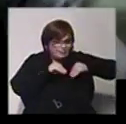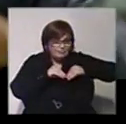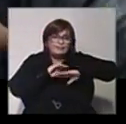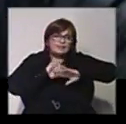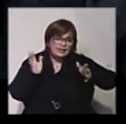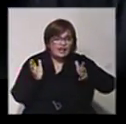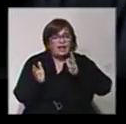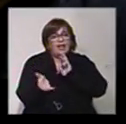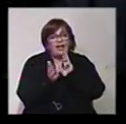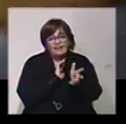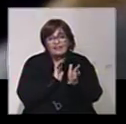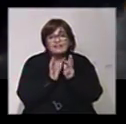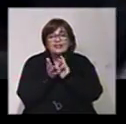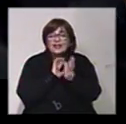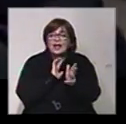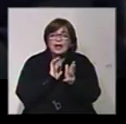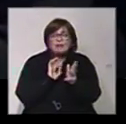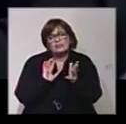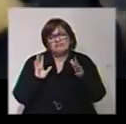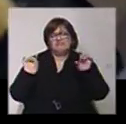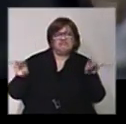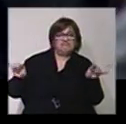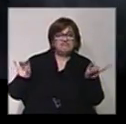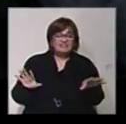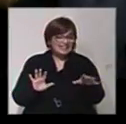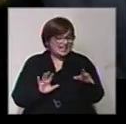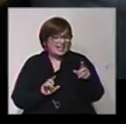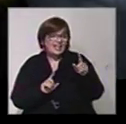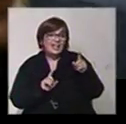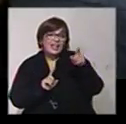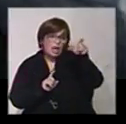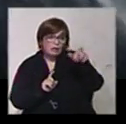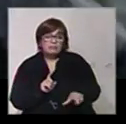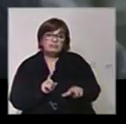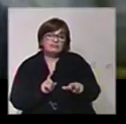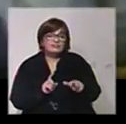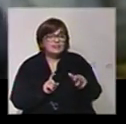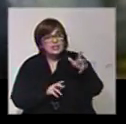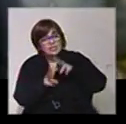charla muy descontracturada, todo, ¿no? Cada uno, el loco, o sea, escucharlo, la